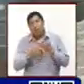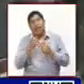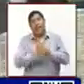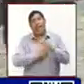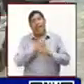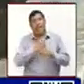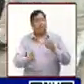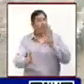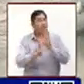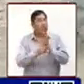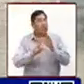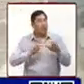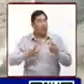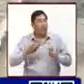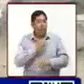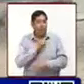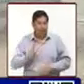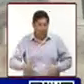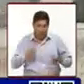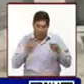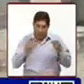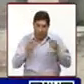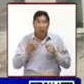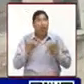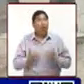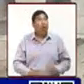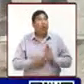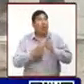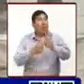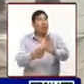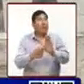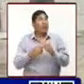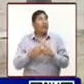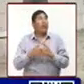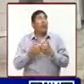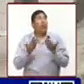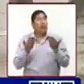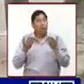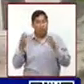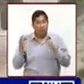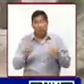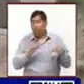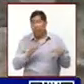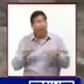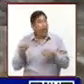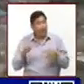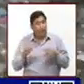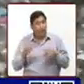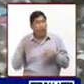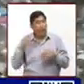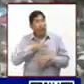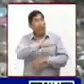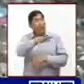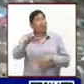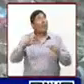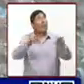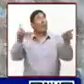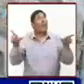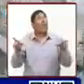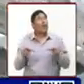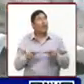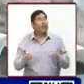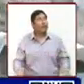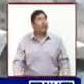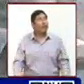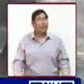legalizado, pero nosotros se lo vamos a presentar y le vamos a mostrar las características de este lugar.